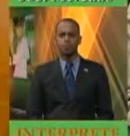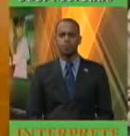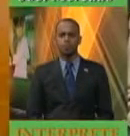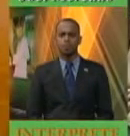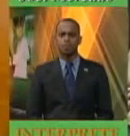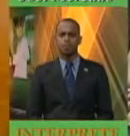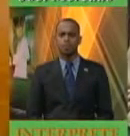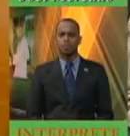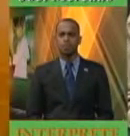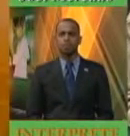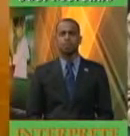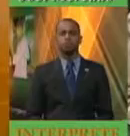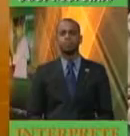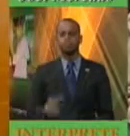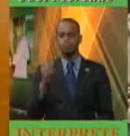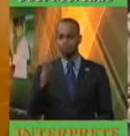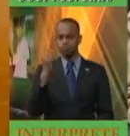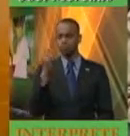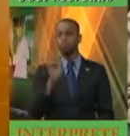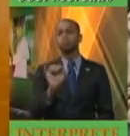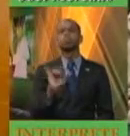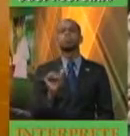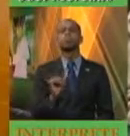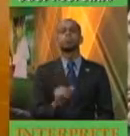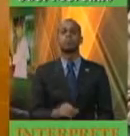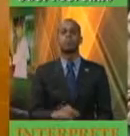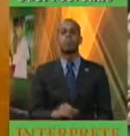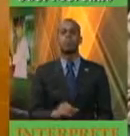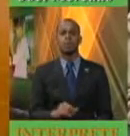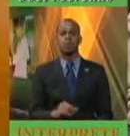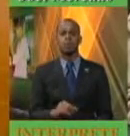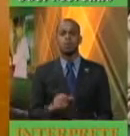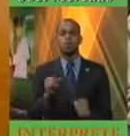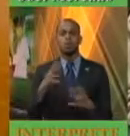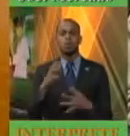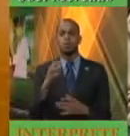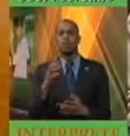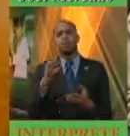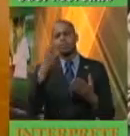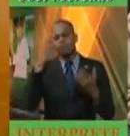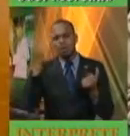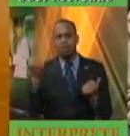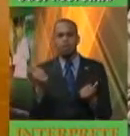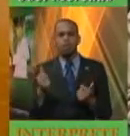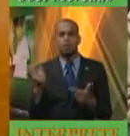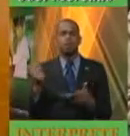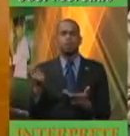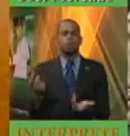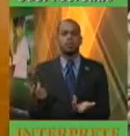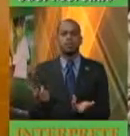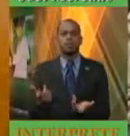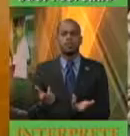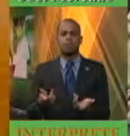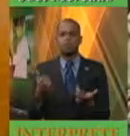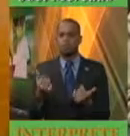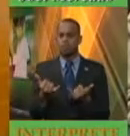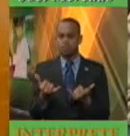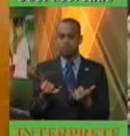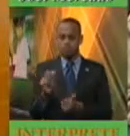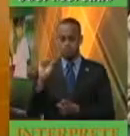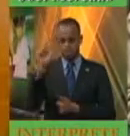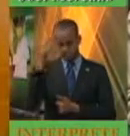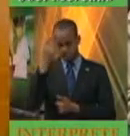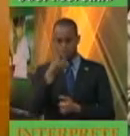favorecidas, usualmente incluso olvidadas por el Estado. Hoy no, hoy el Estado